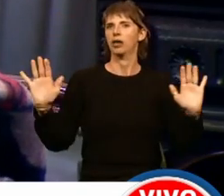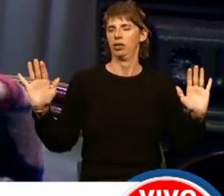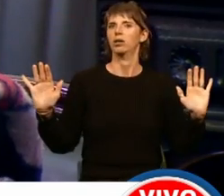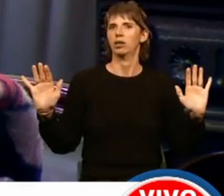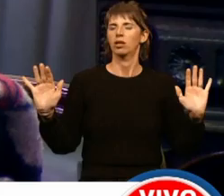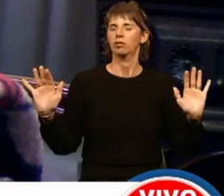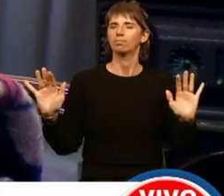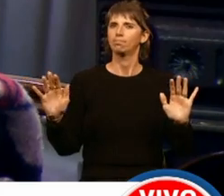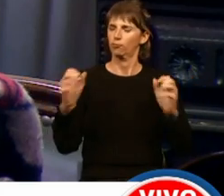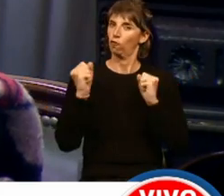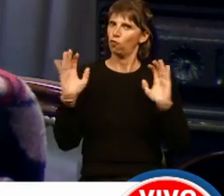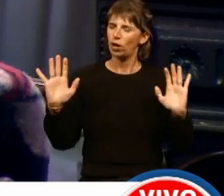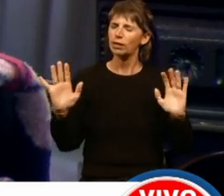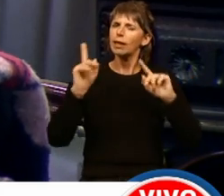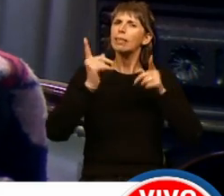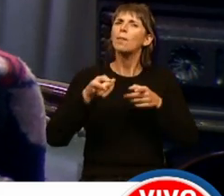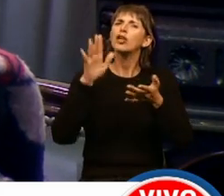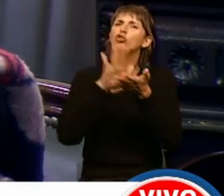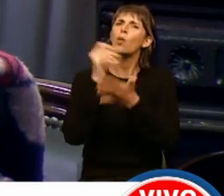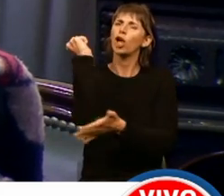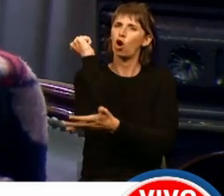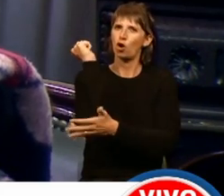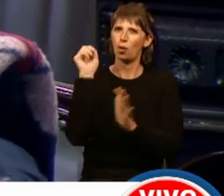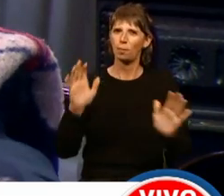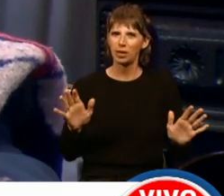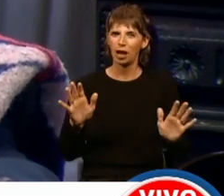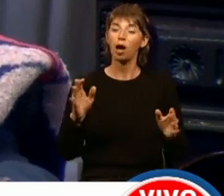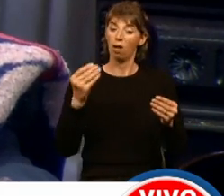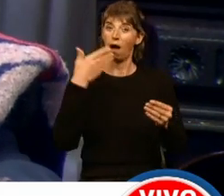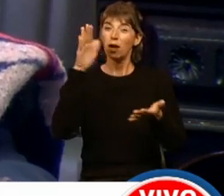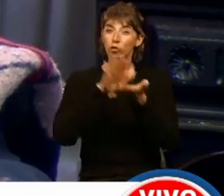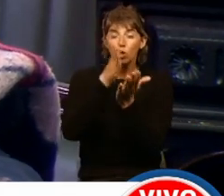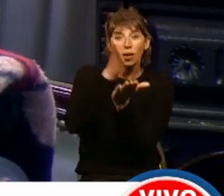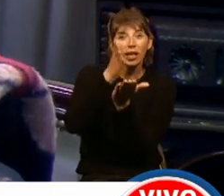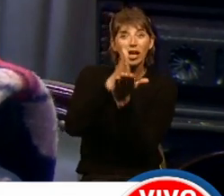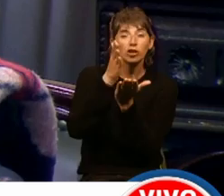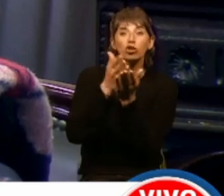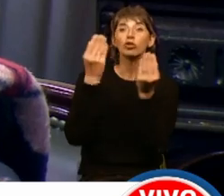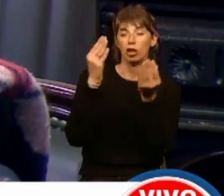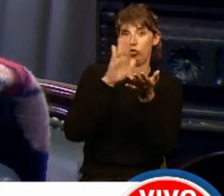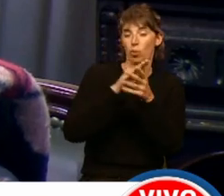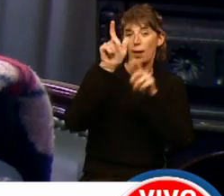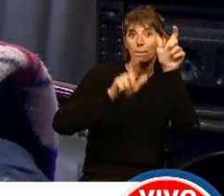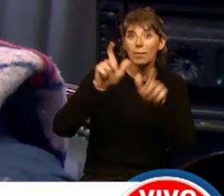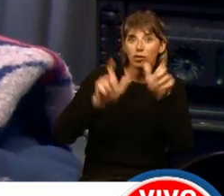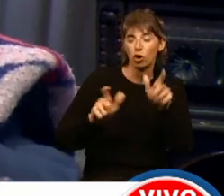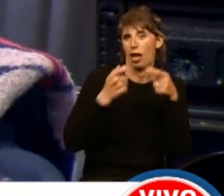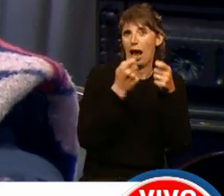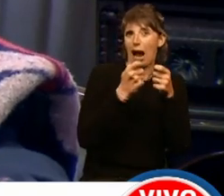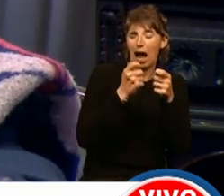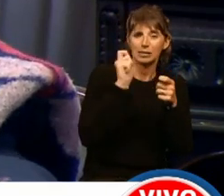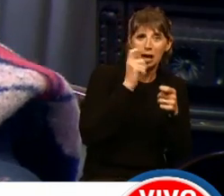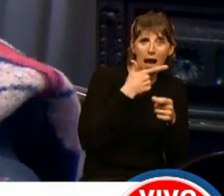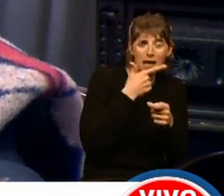económico porque cuando nosotros hablamos de estos derechos son derechos de usuarios y consumidores cuántas veces y en cada